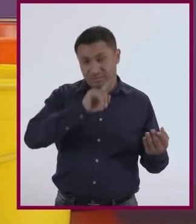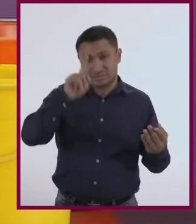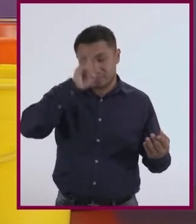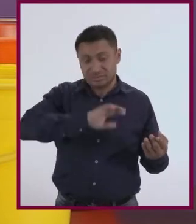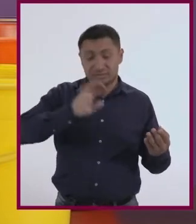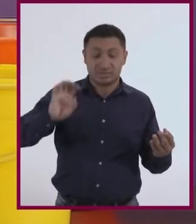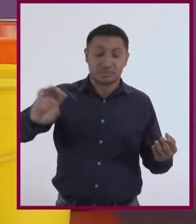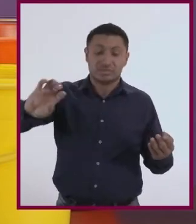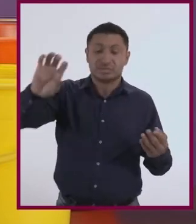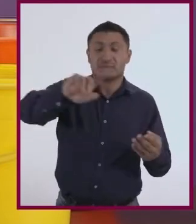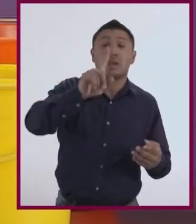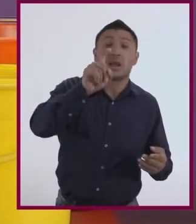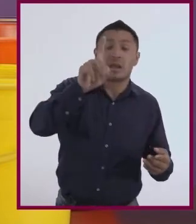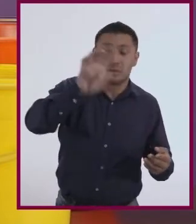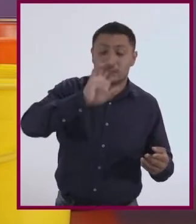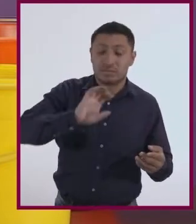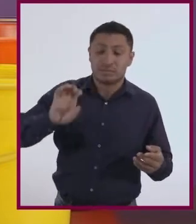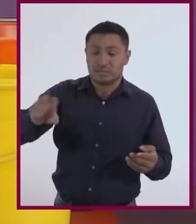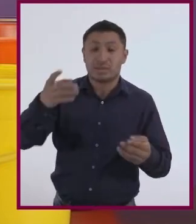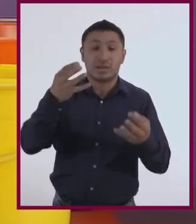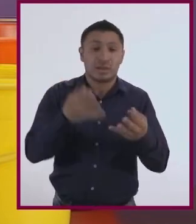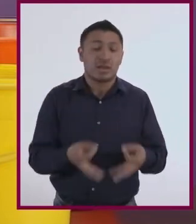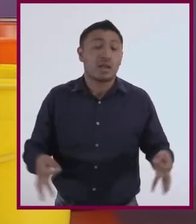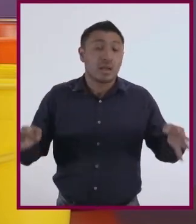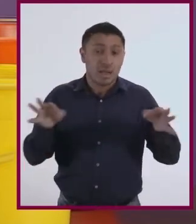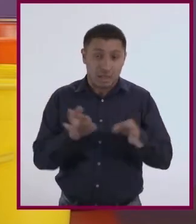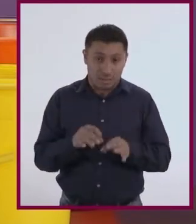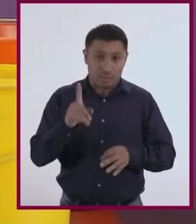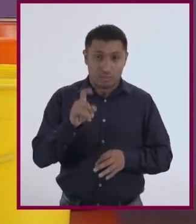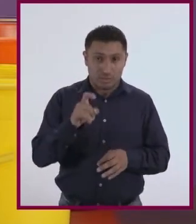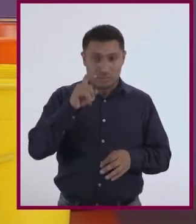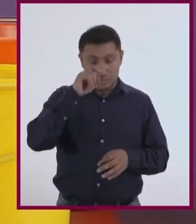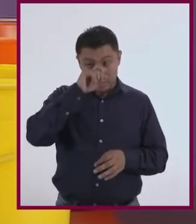recomendable estar mojando cada capa porque la humedad es un factor importante.